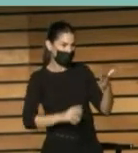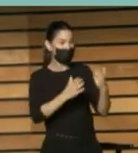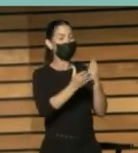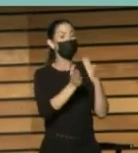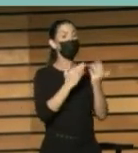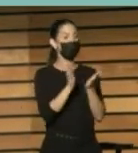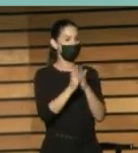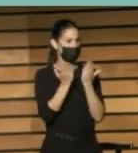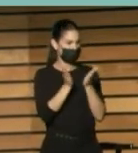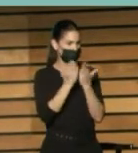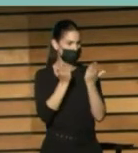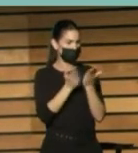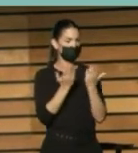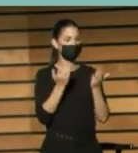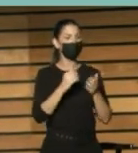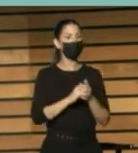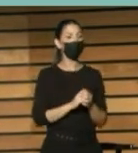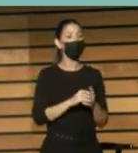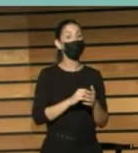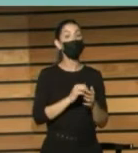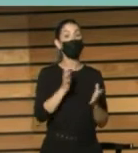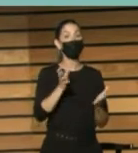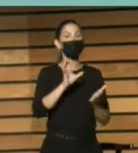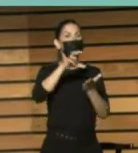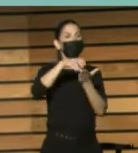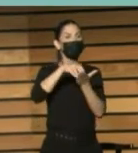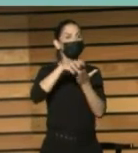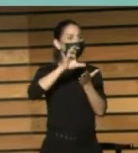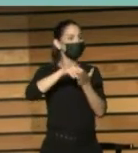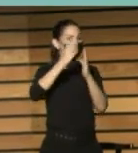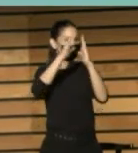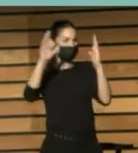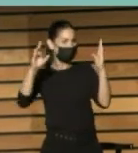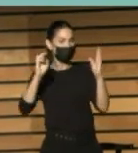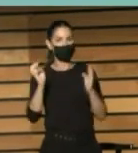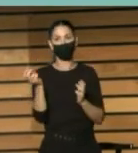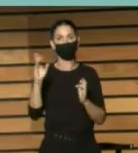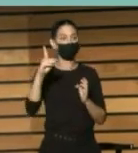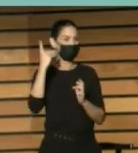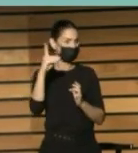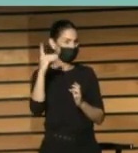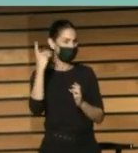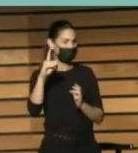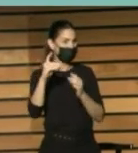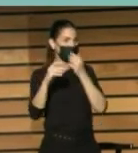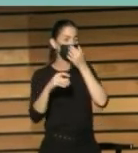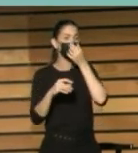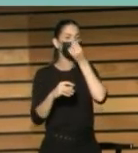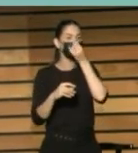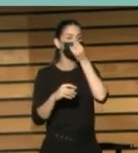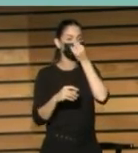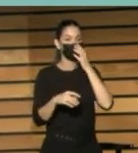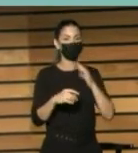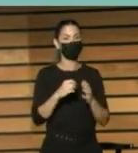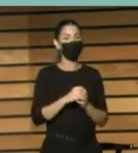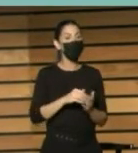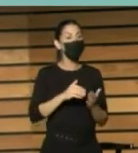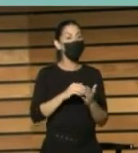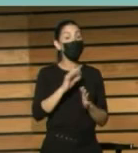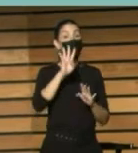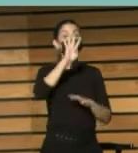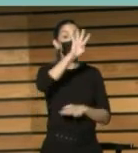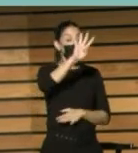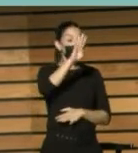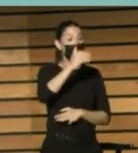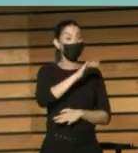digital de lo que es una biblioteca, las bibliotecas virtuales gestionadas por las comunidades autónomas, más de 4 millones de